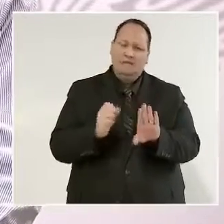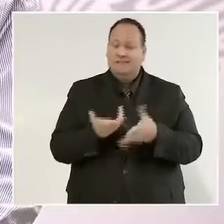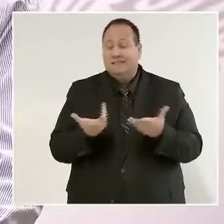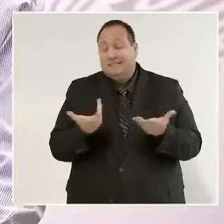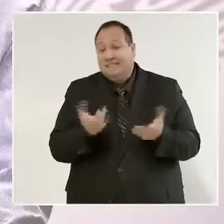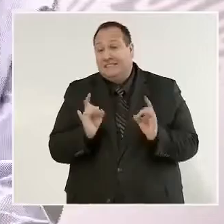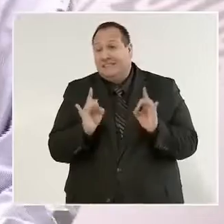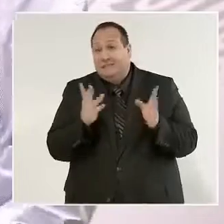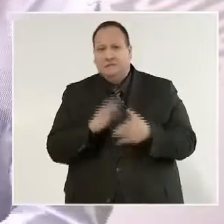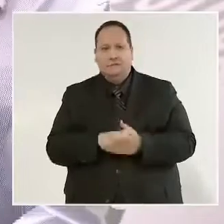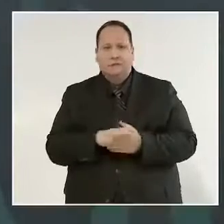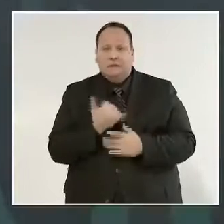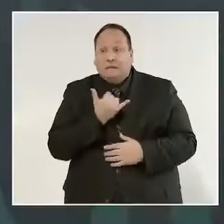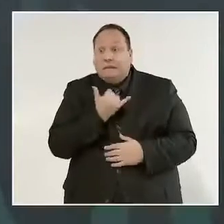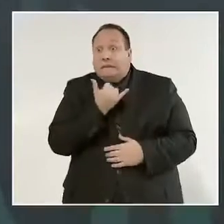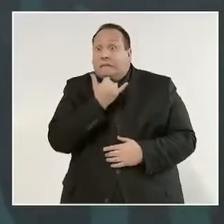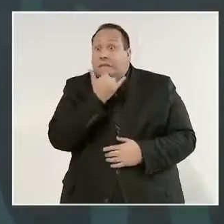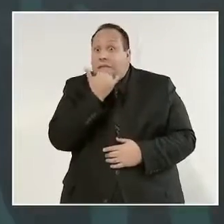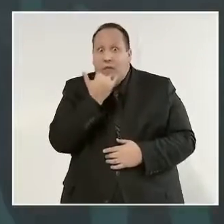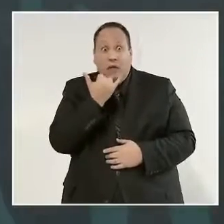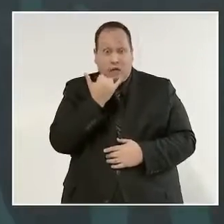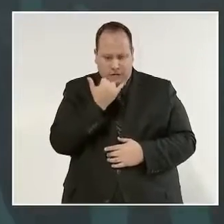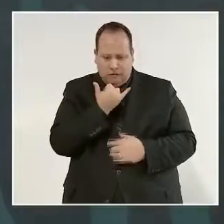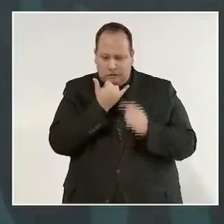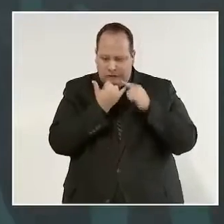sobre todo cuando se trata de errores